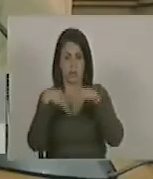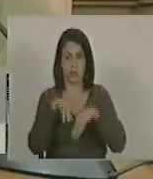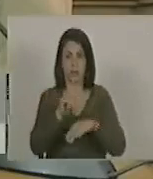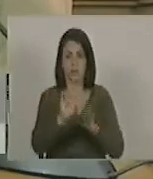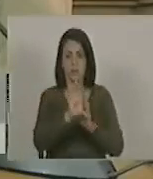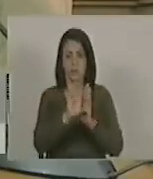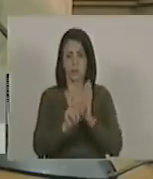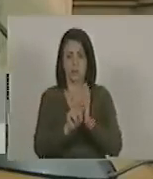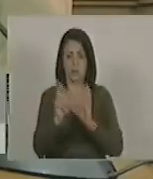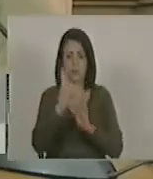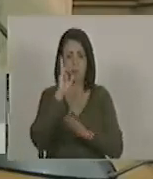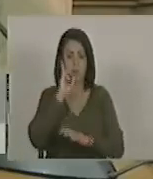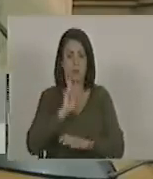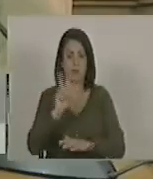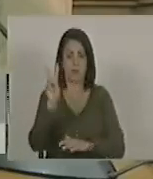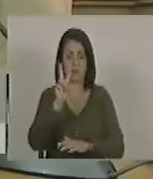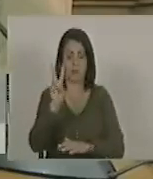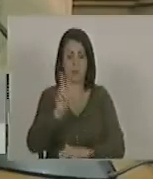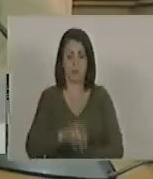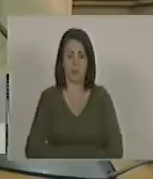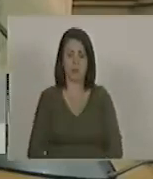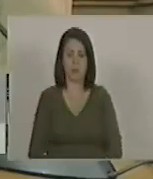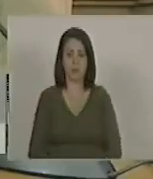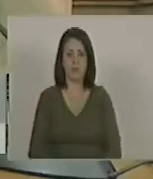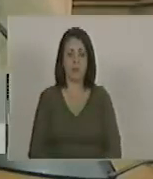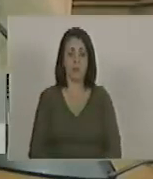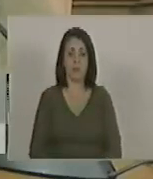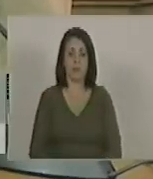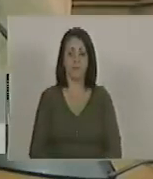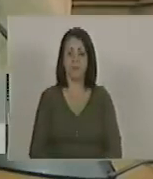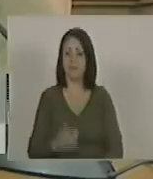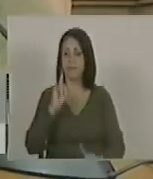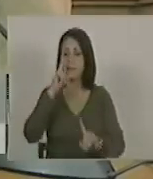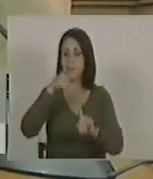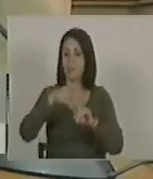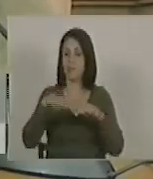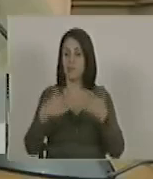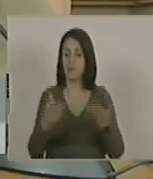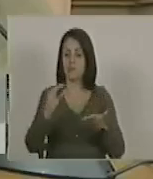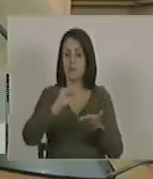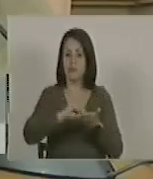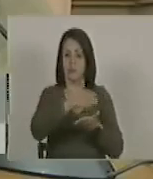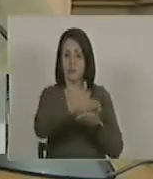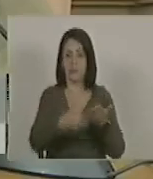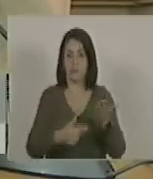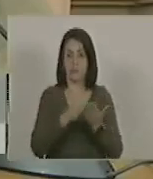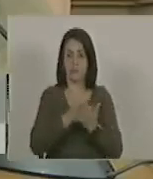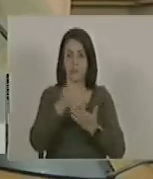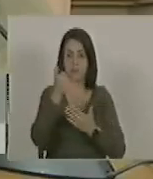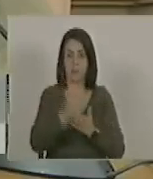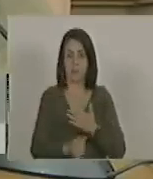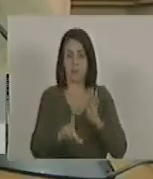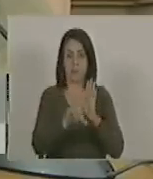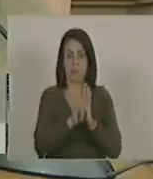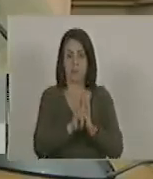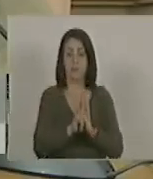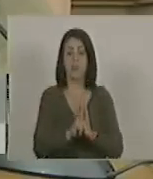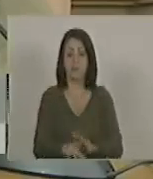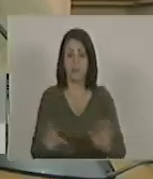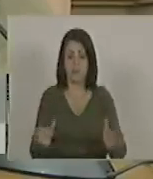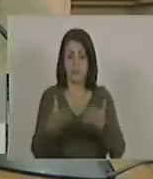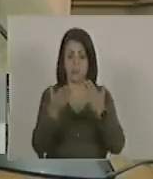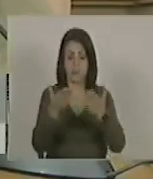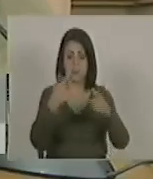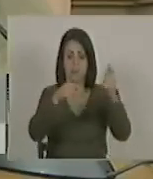la Constitución de la República Bolivariana de Venezuela, con la finalidad de remitir un proyecto de ley de fomento de